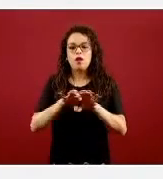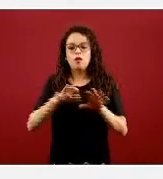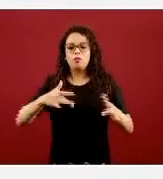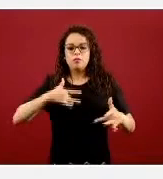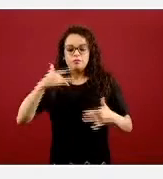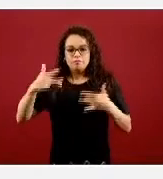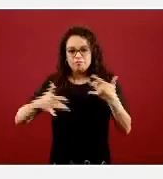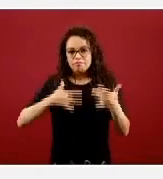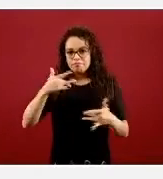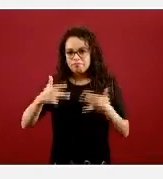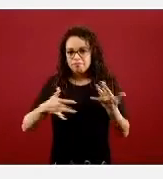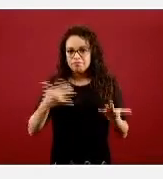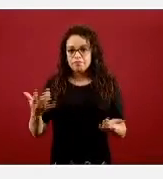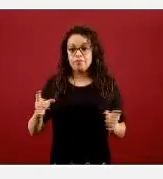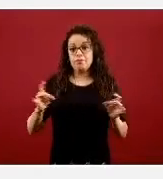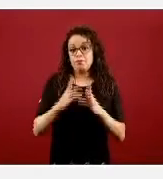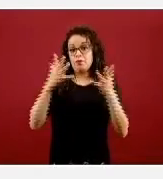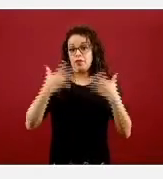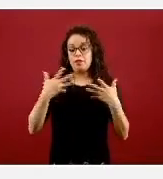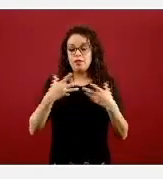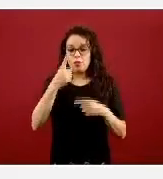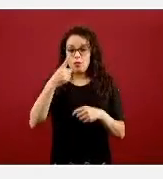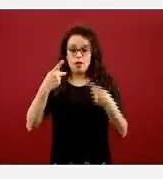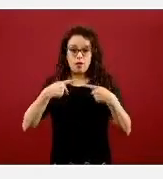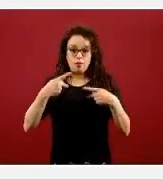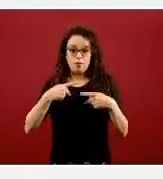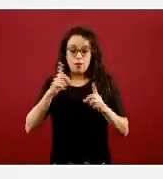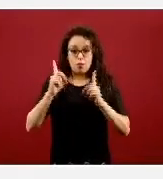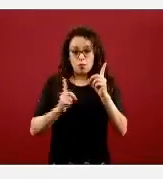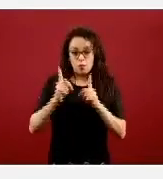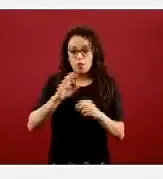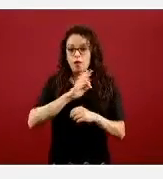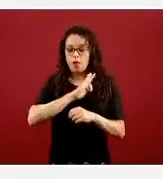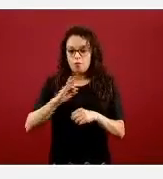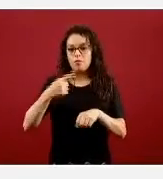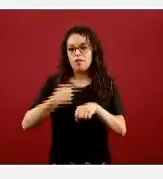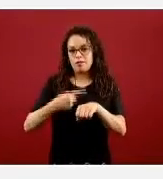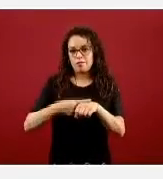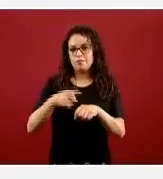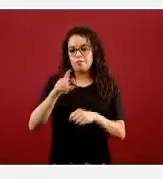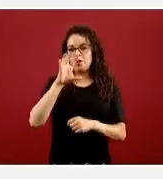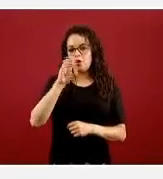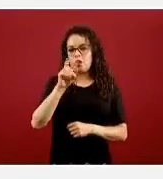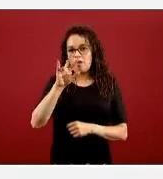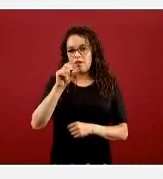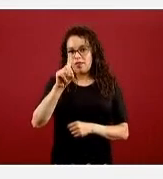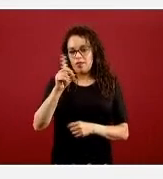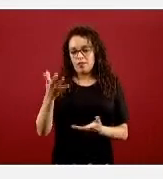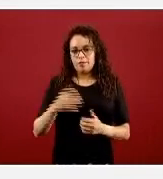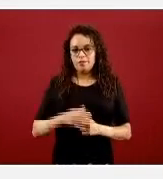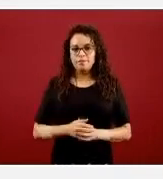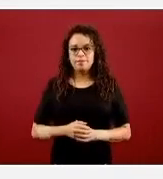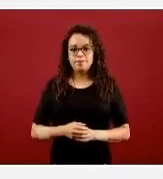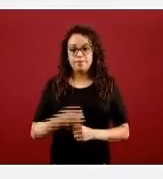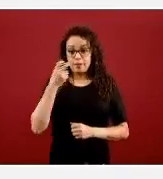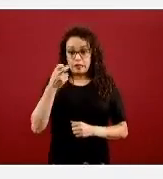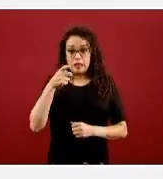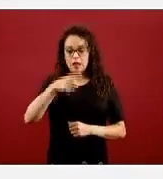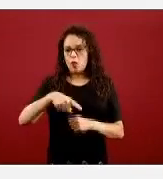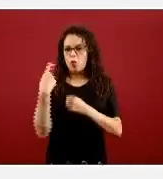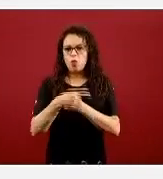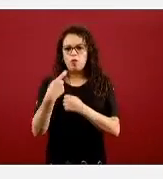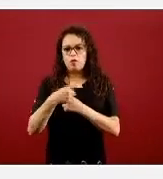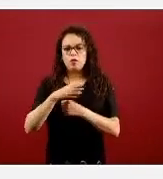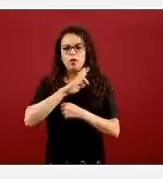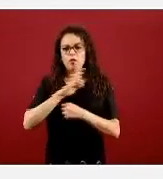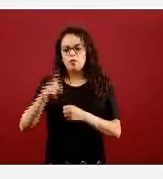caso sospechoso de COVID. Esta aplicación de forma automática los va a orientar para